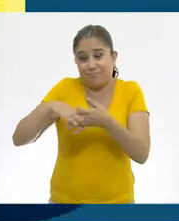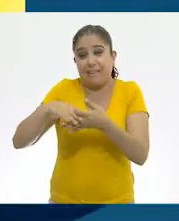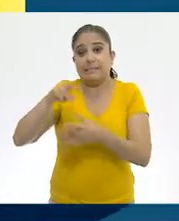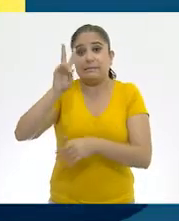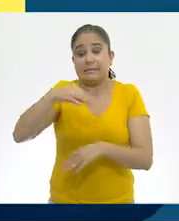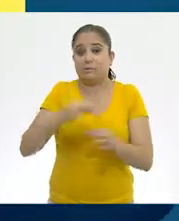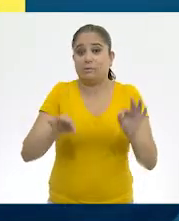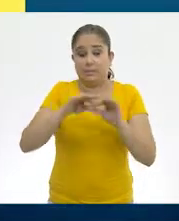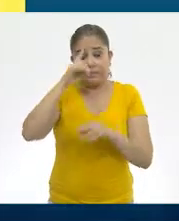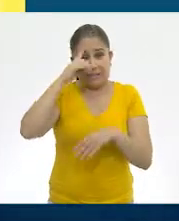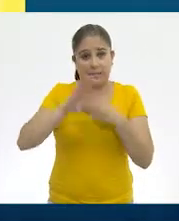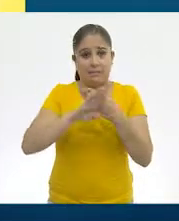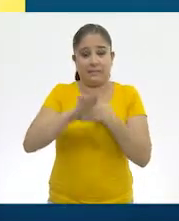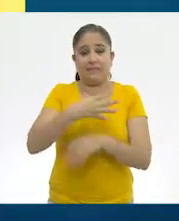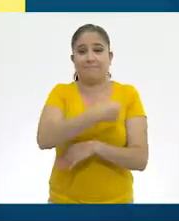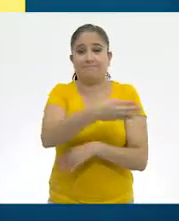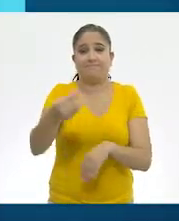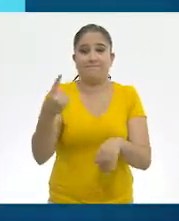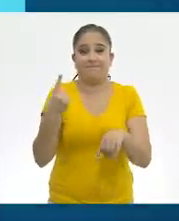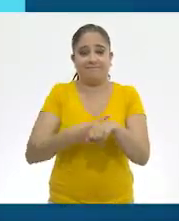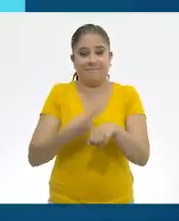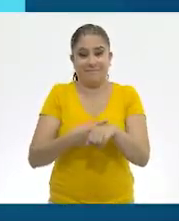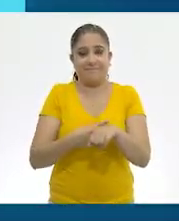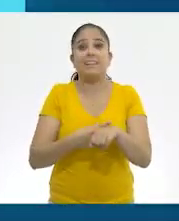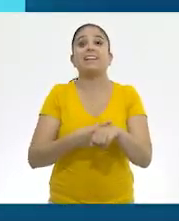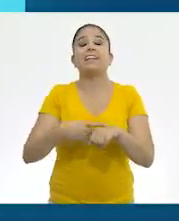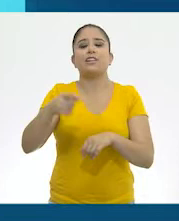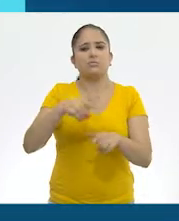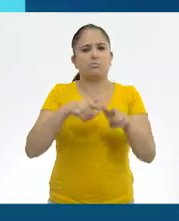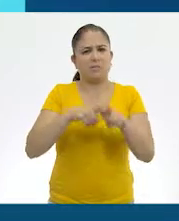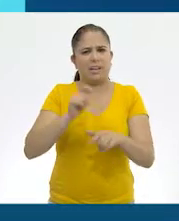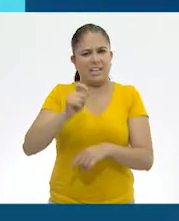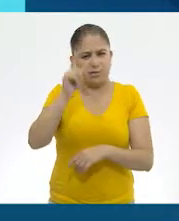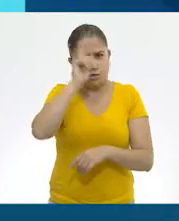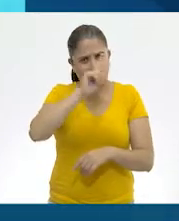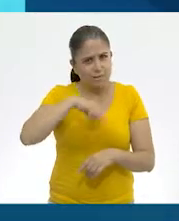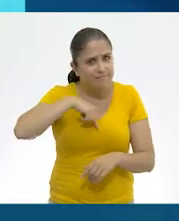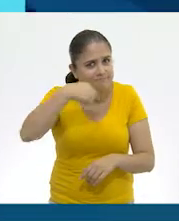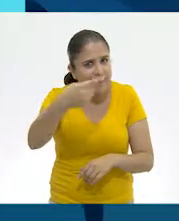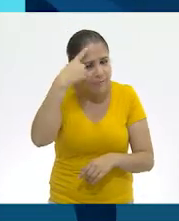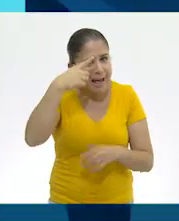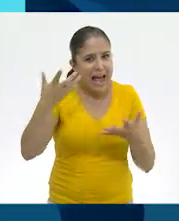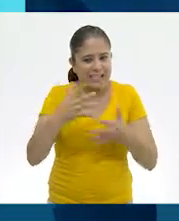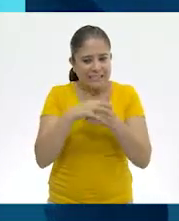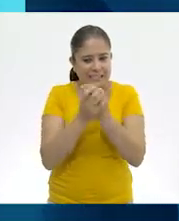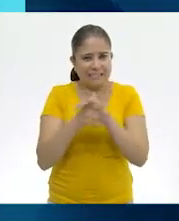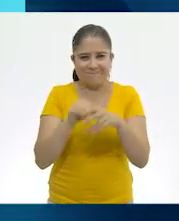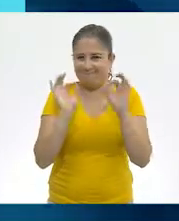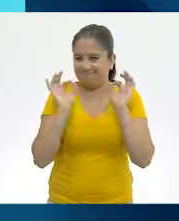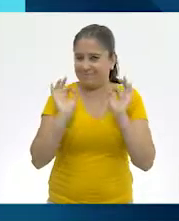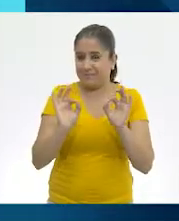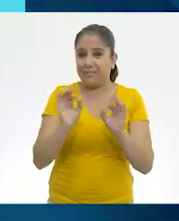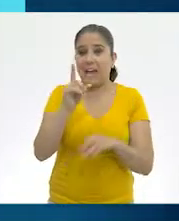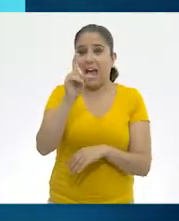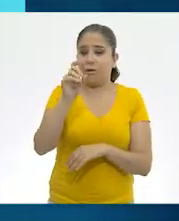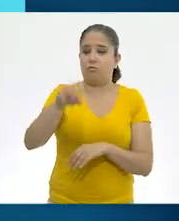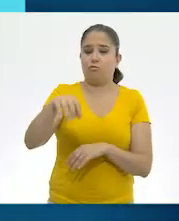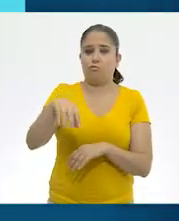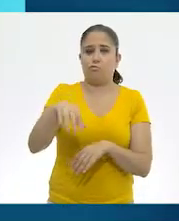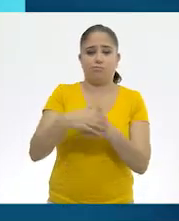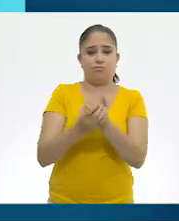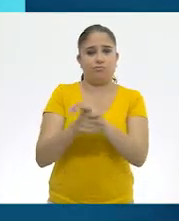importante para prevenir cualquier enfermedad. Sigue estos pasos para hacerlo correctamente. Moja tus